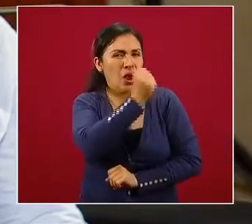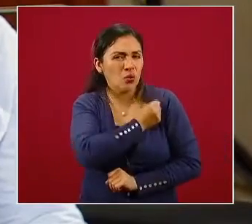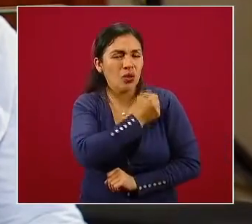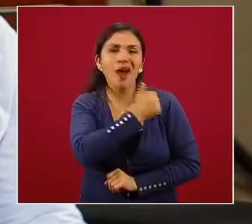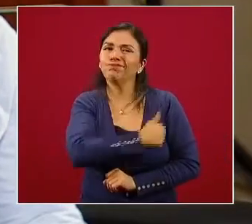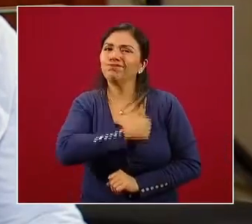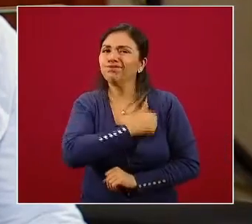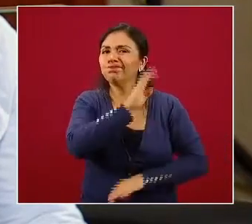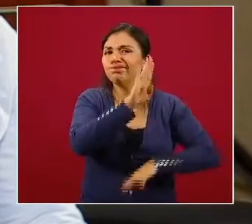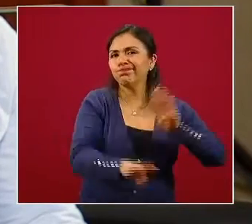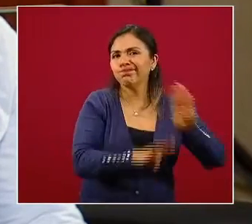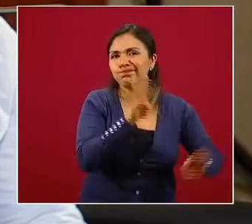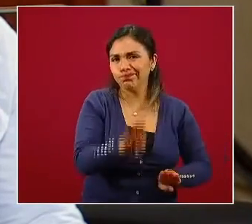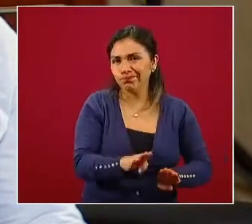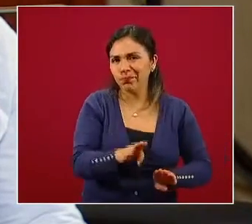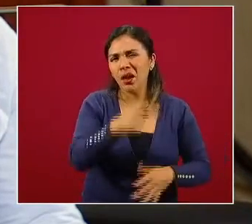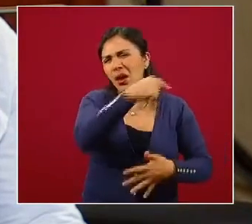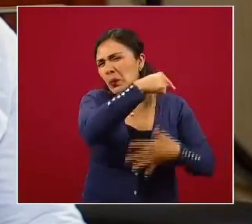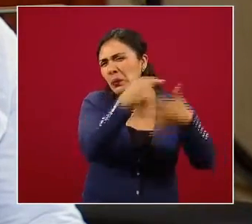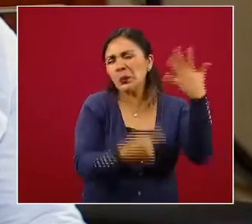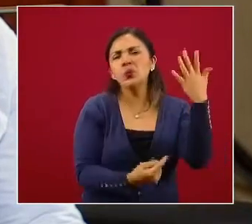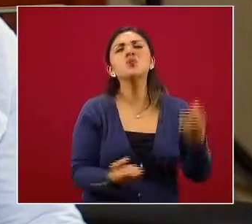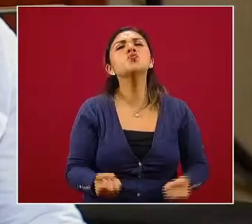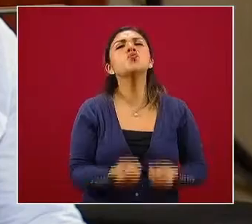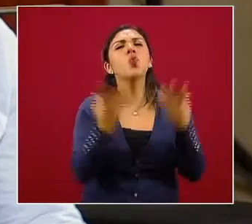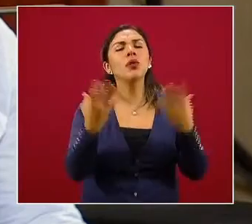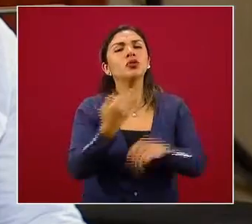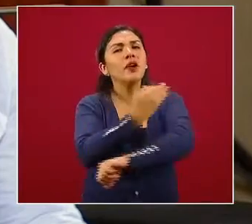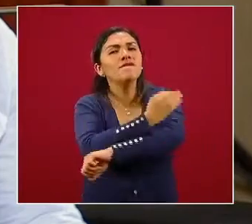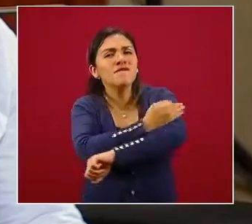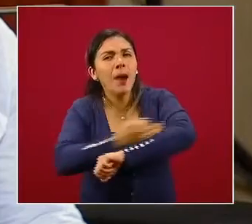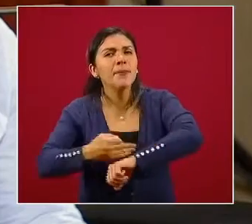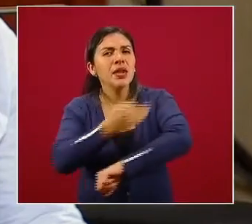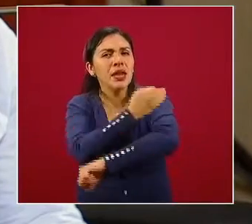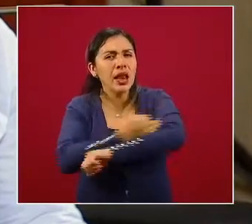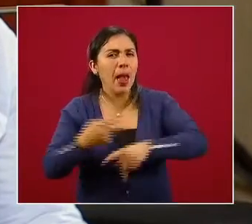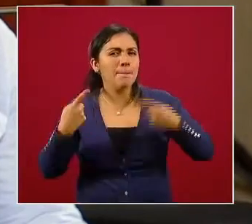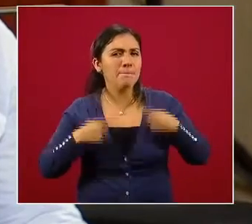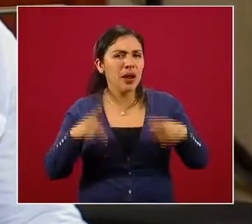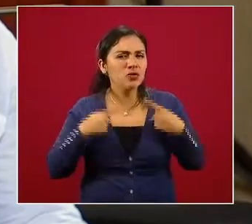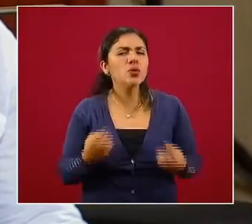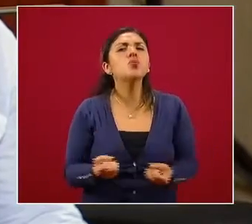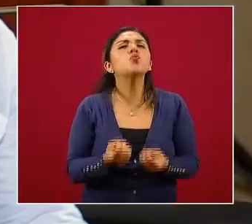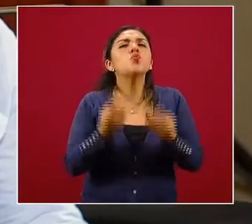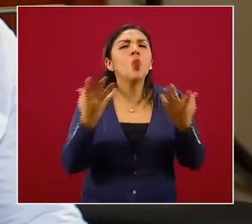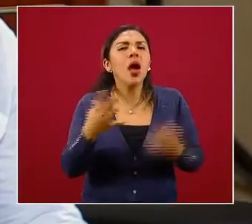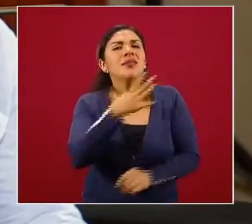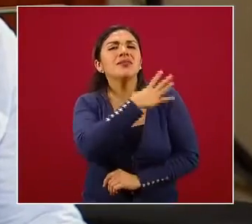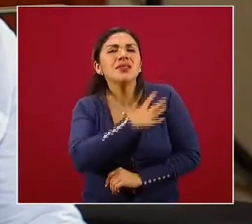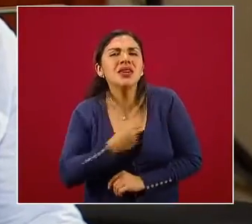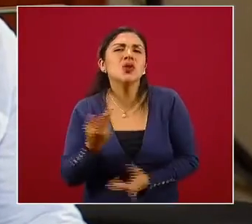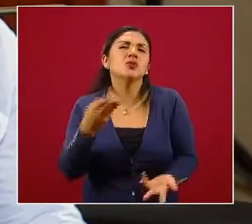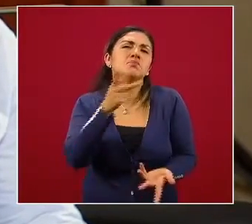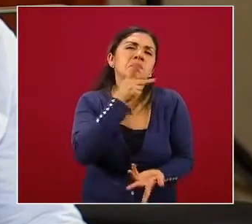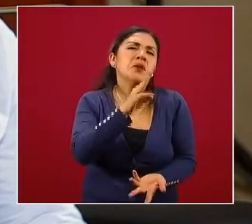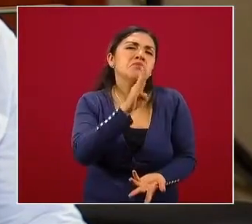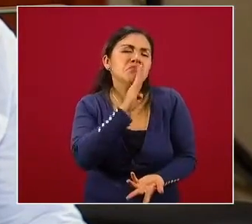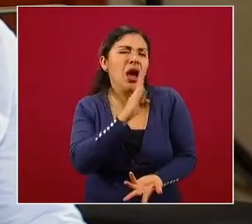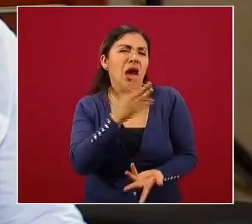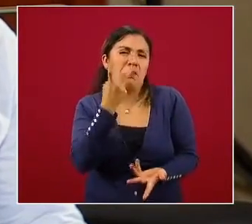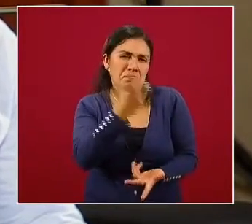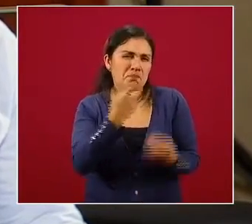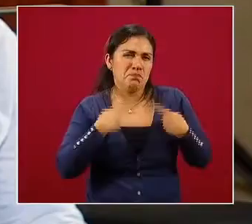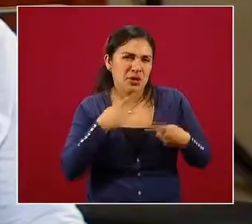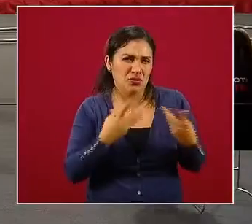vida, de estos, ¿cuántos familiares o cuántas personas, hijos o papás de